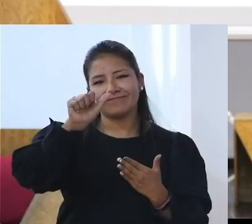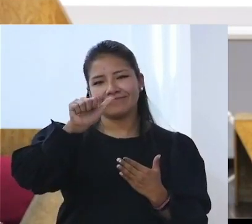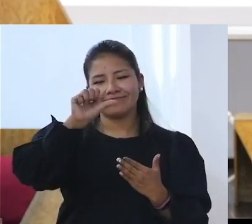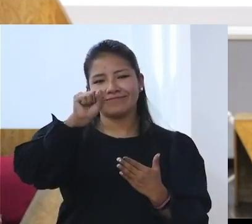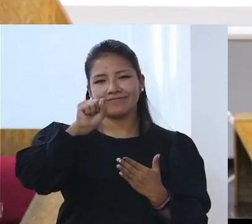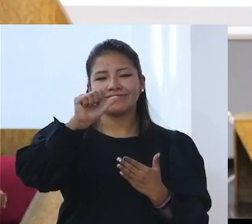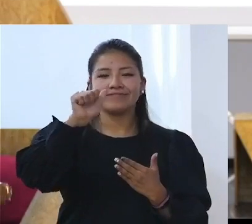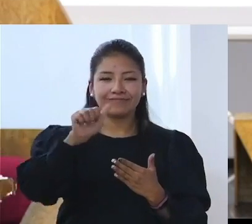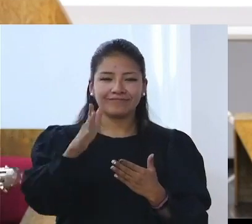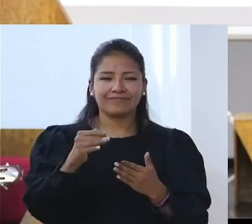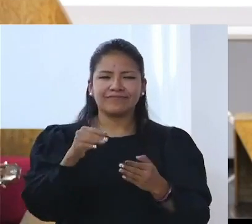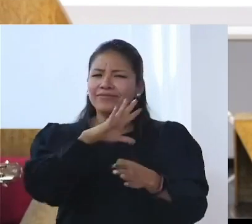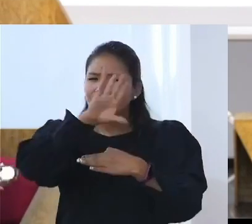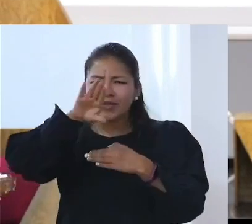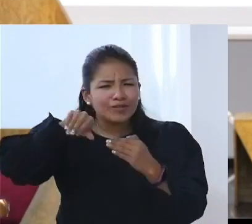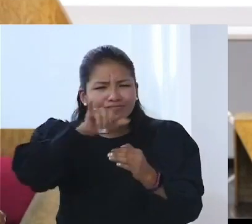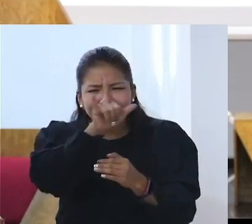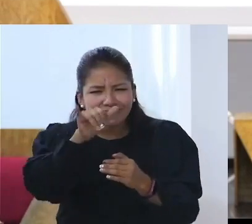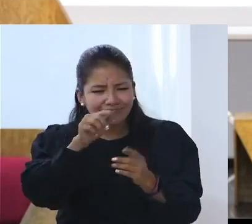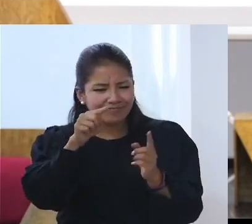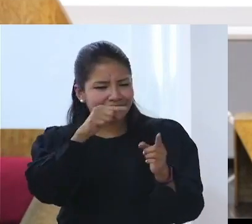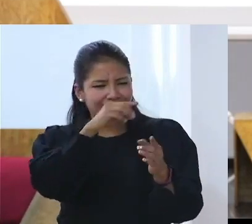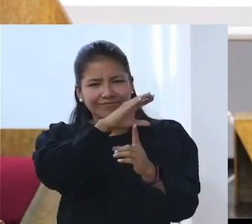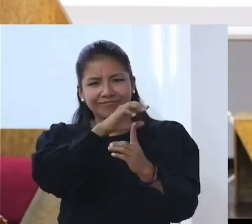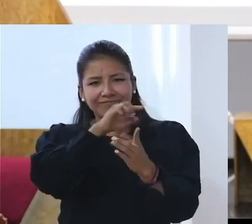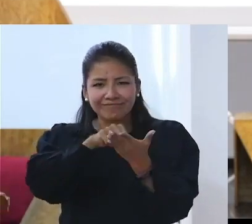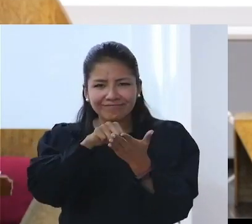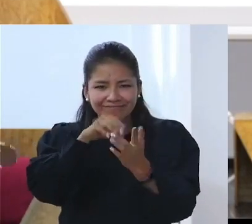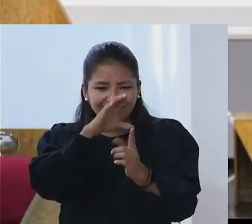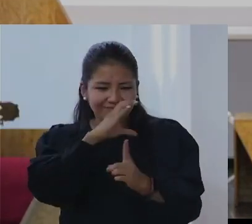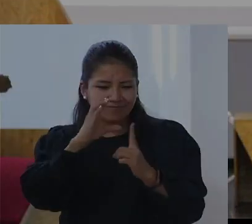España también Muchas gracias a todos ustedes permiso